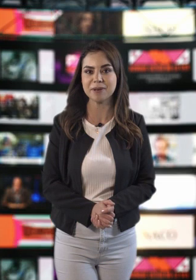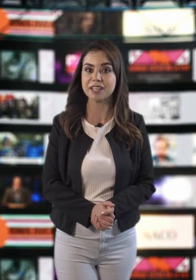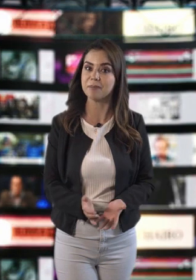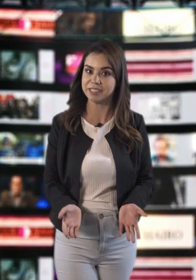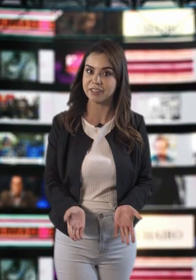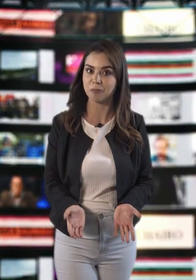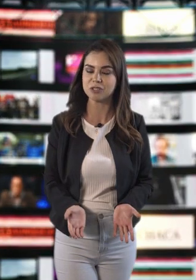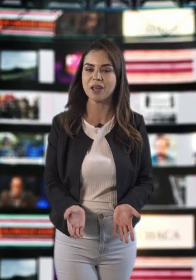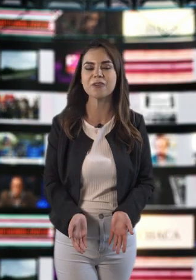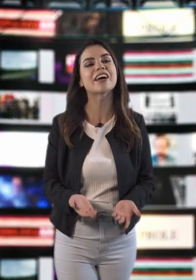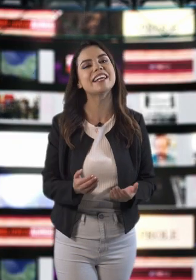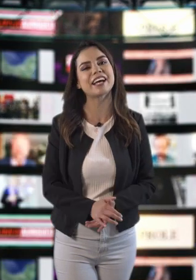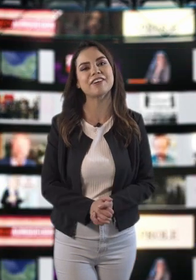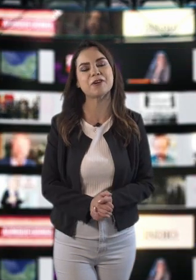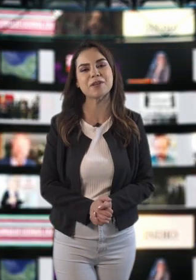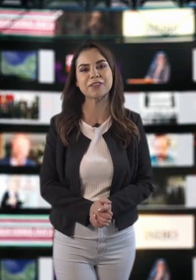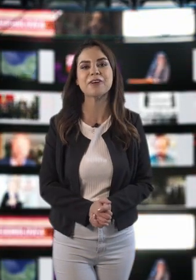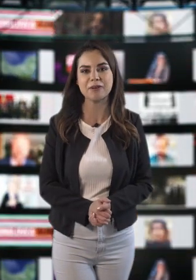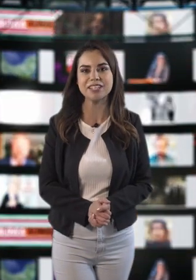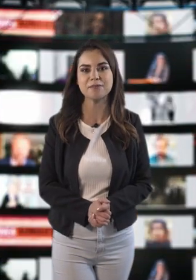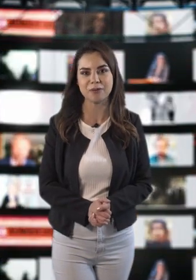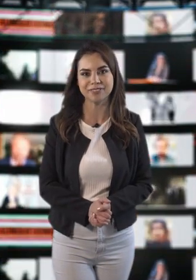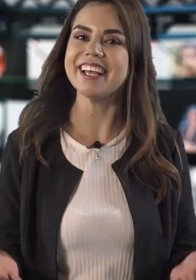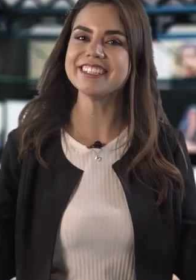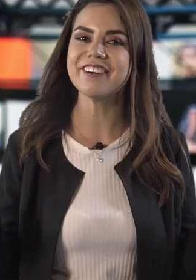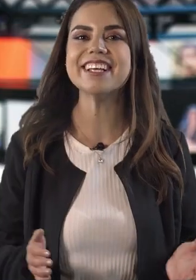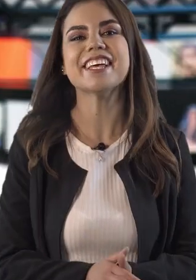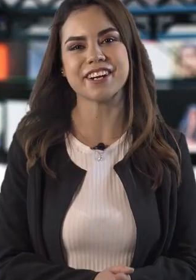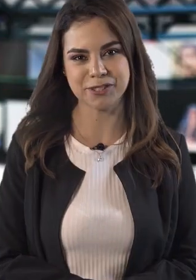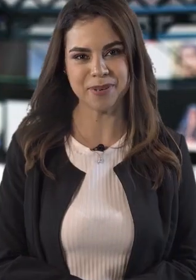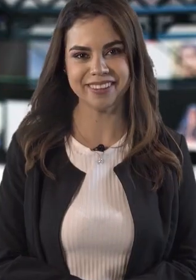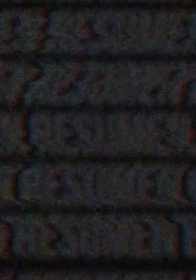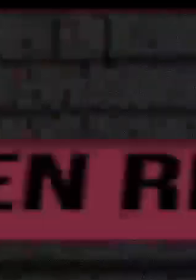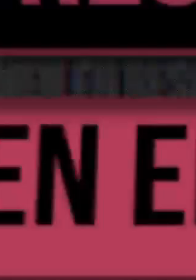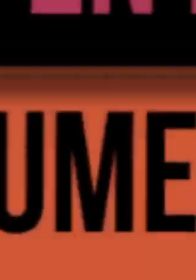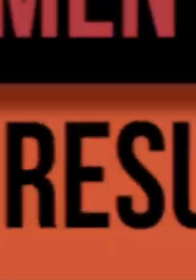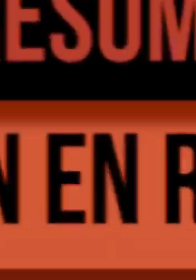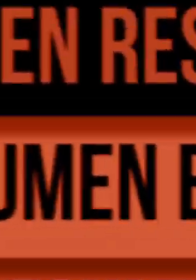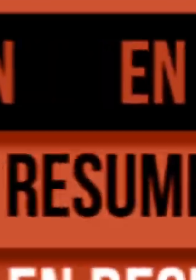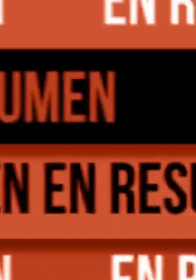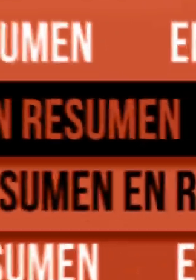conferencias de prensa del presidente López Obrador y la jefa de gobierno, Claudia Sheinbaum. Esto es En Resumen.